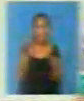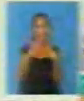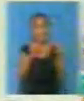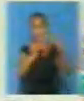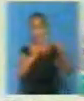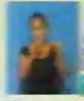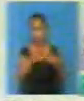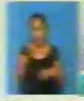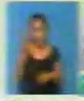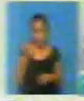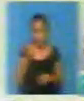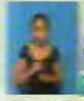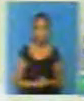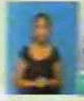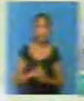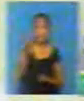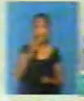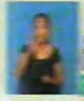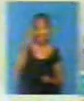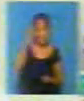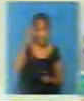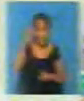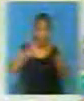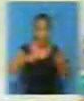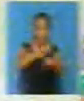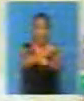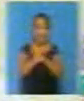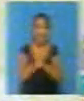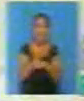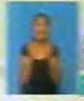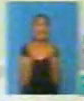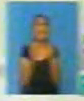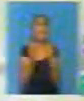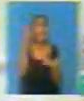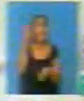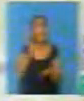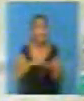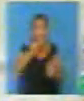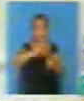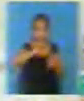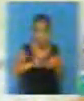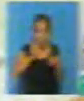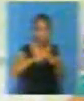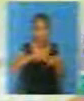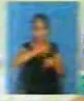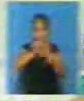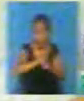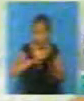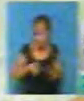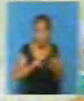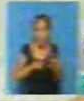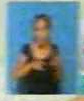inició acción hay 30 personas detenidas y los delitos que se investigan son lesiones lesiones graves